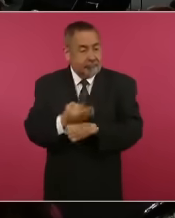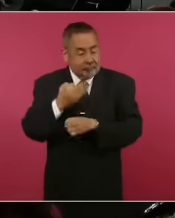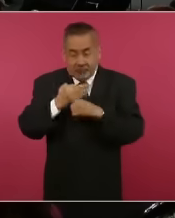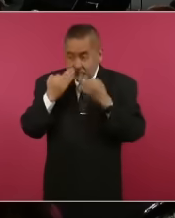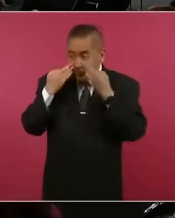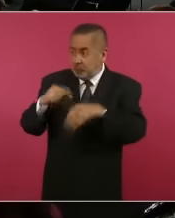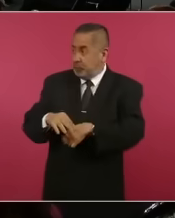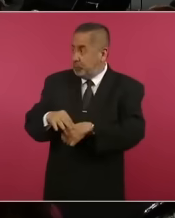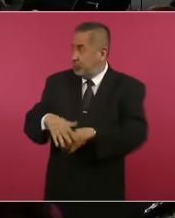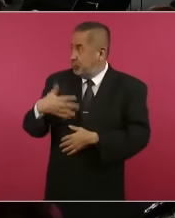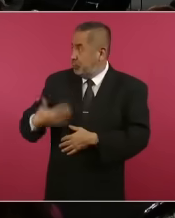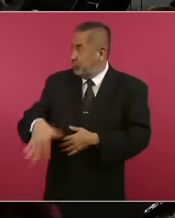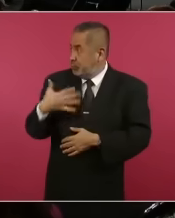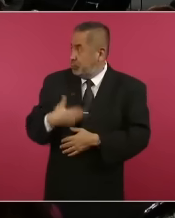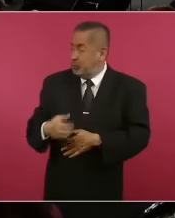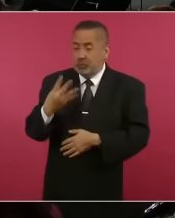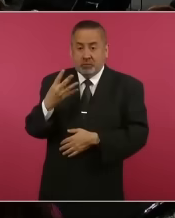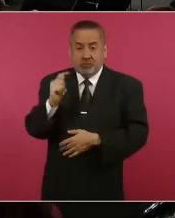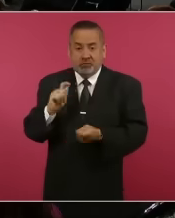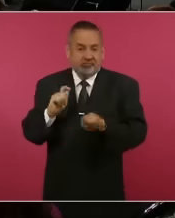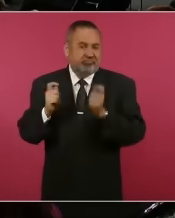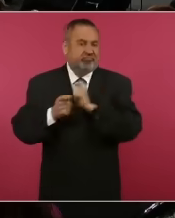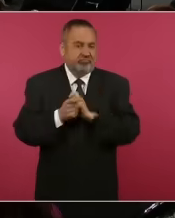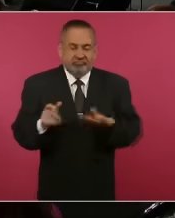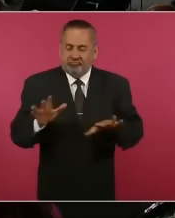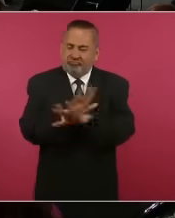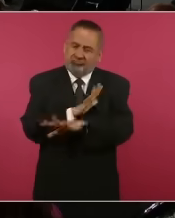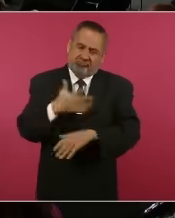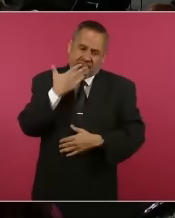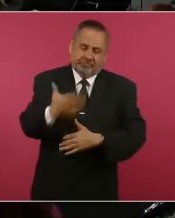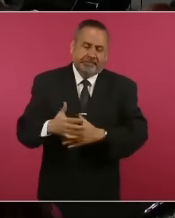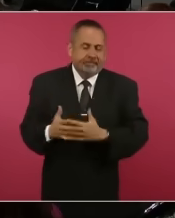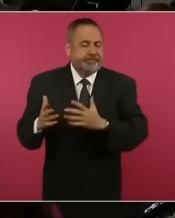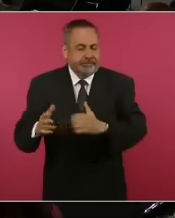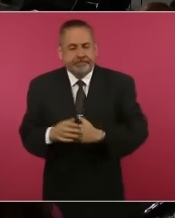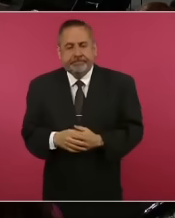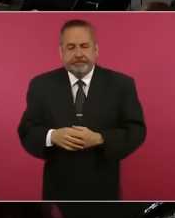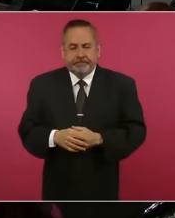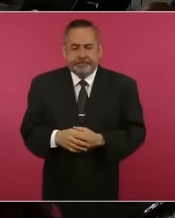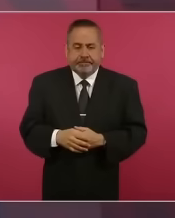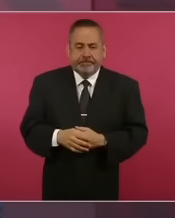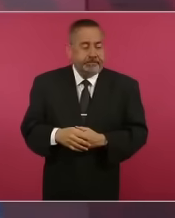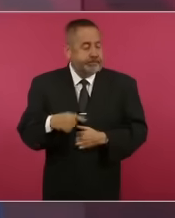tiempos. Entonces, este grupo y otros,